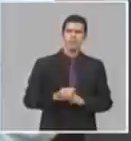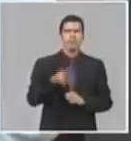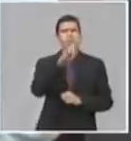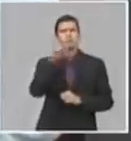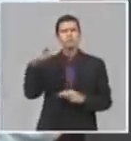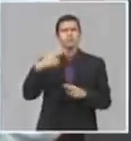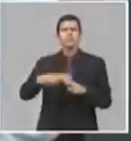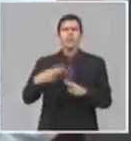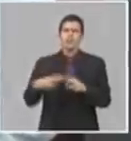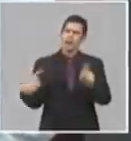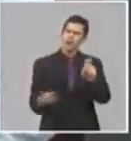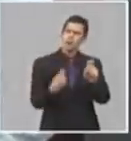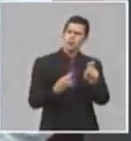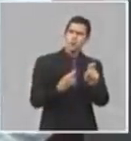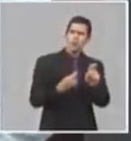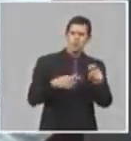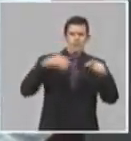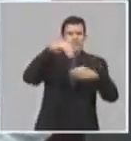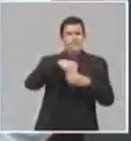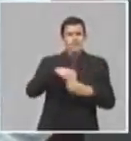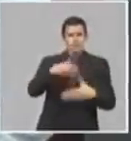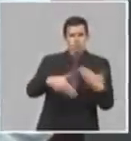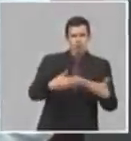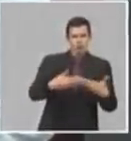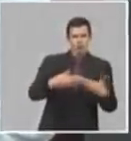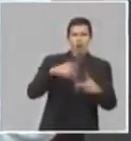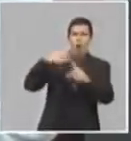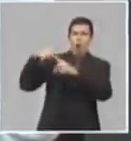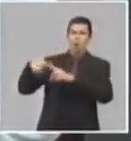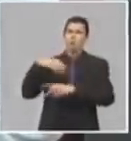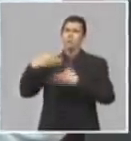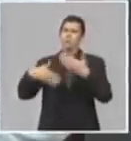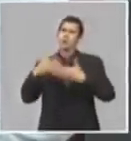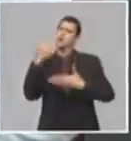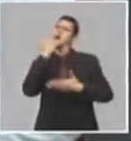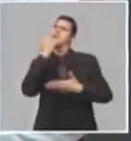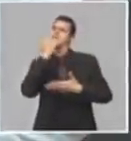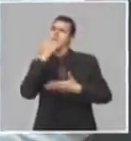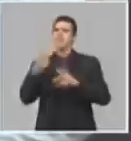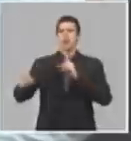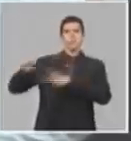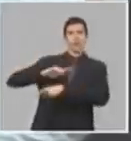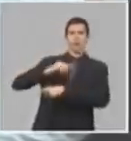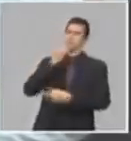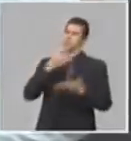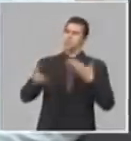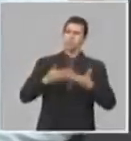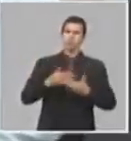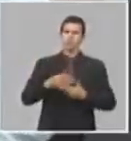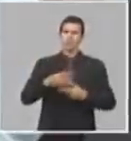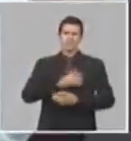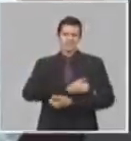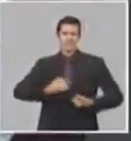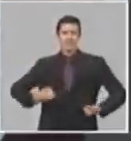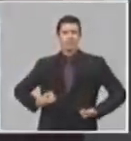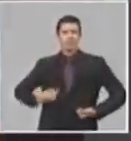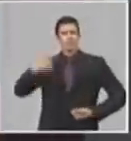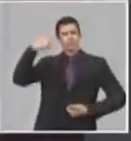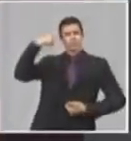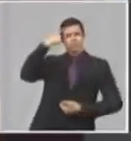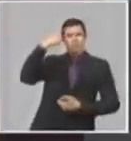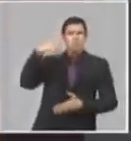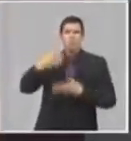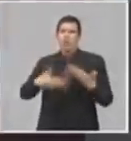social, es defender valores en los que se cree al precio de cualquier sacrificio.